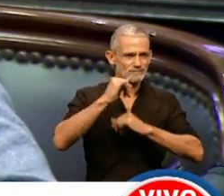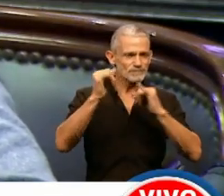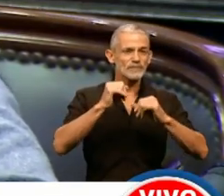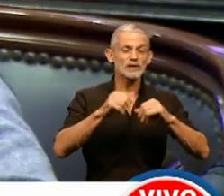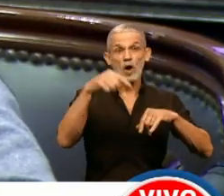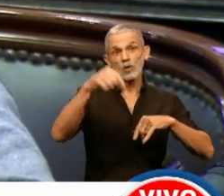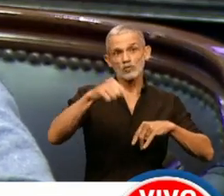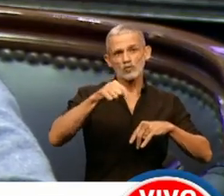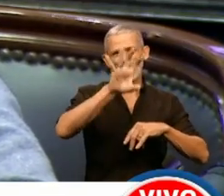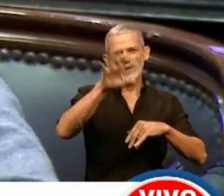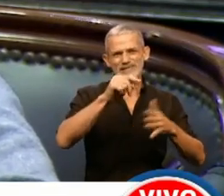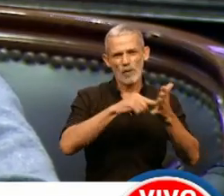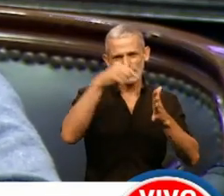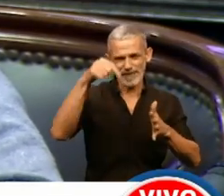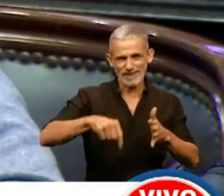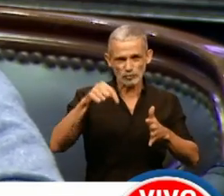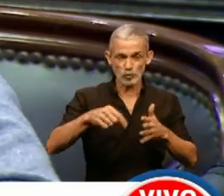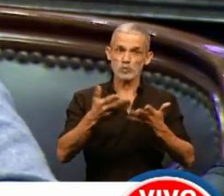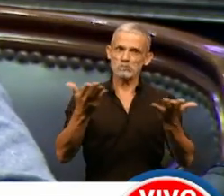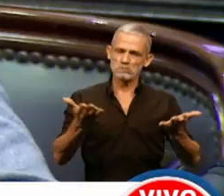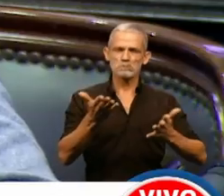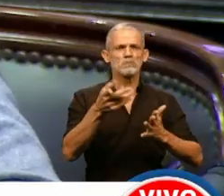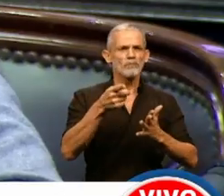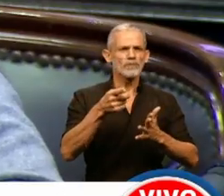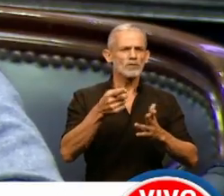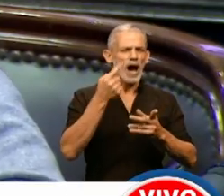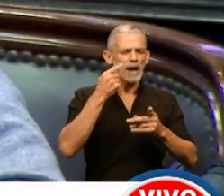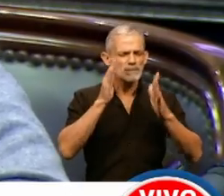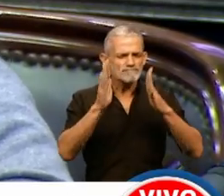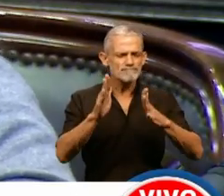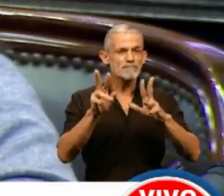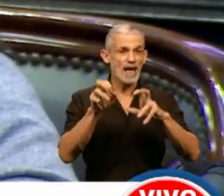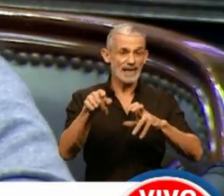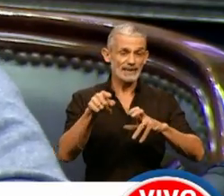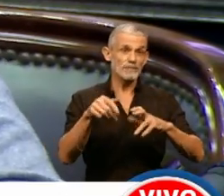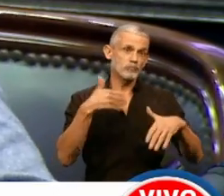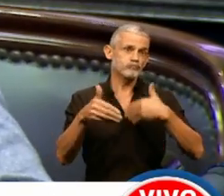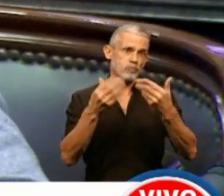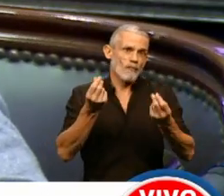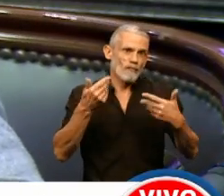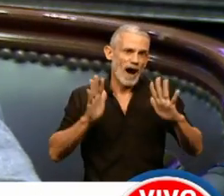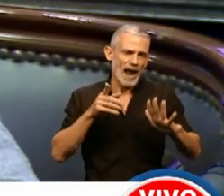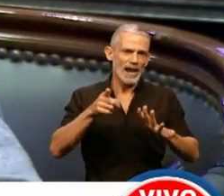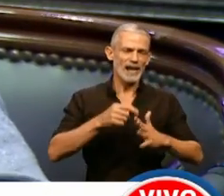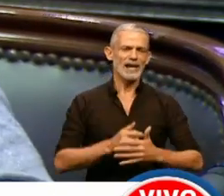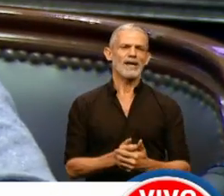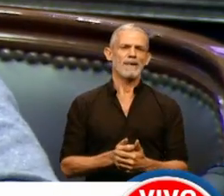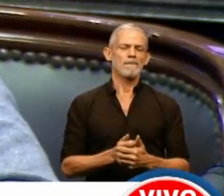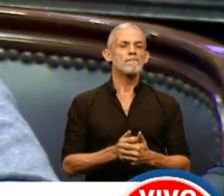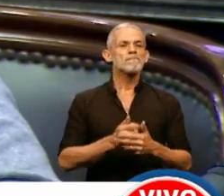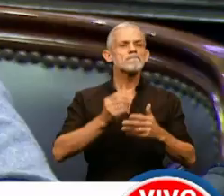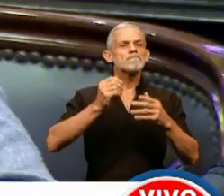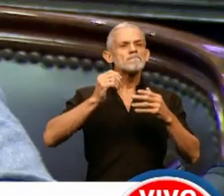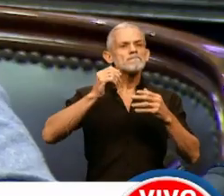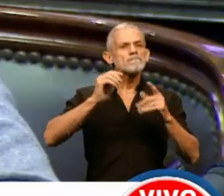del sur de la provincia de buenos aires- y por tanto avanzar en su abordaje es claramente valioso y si